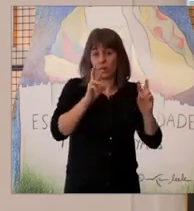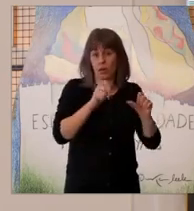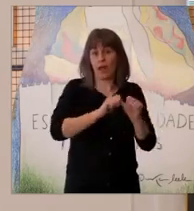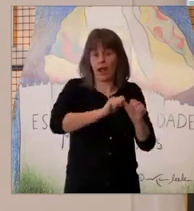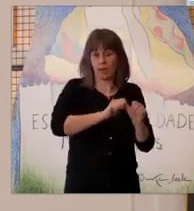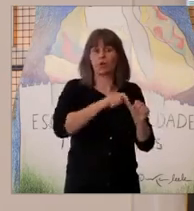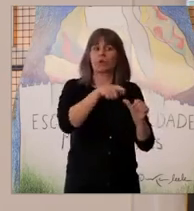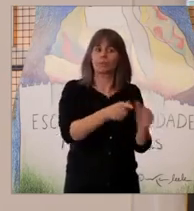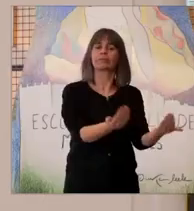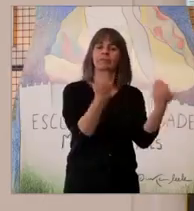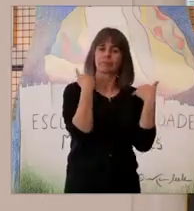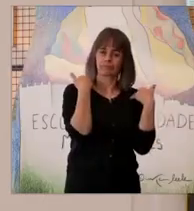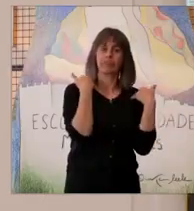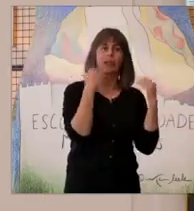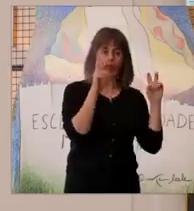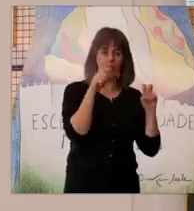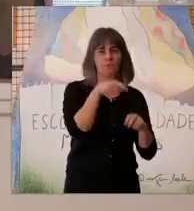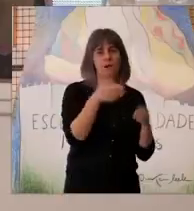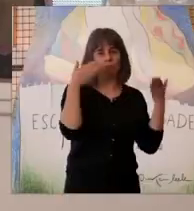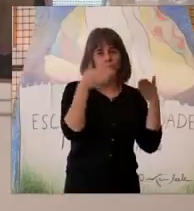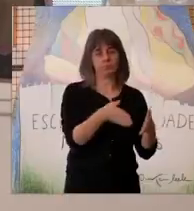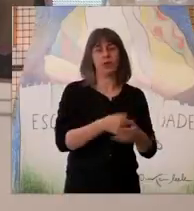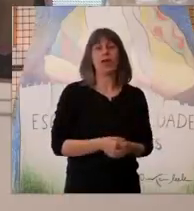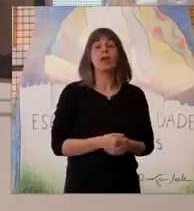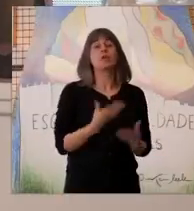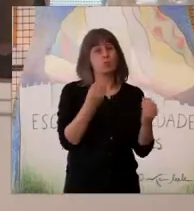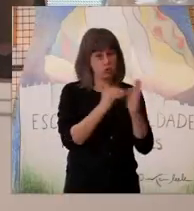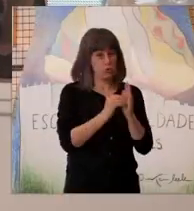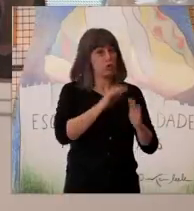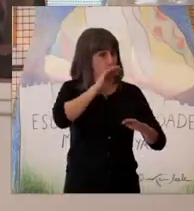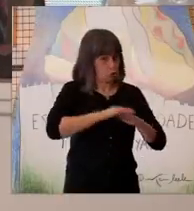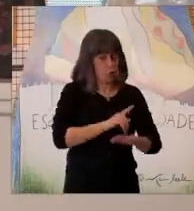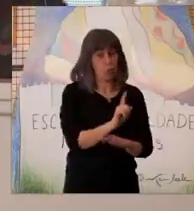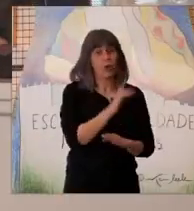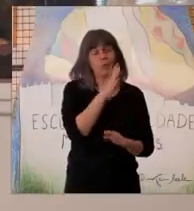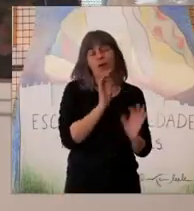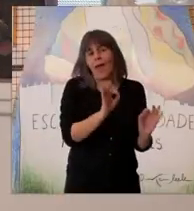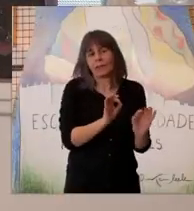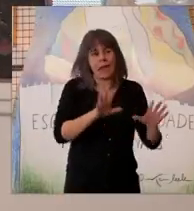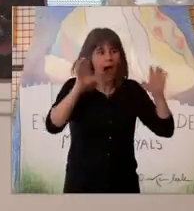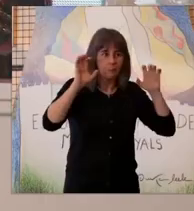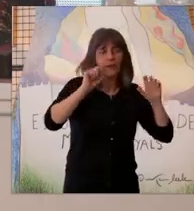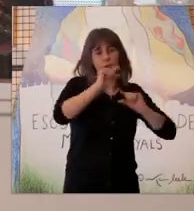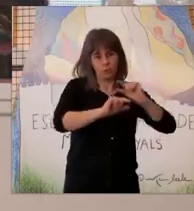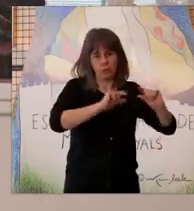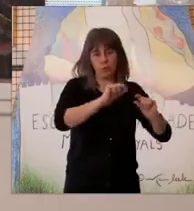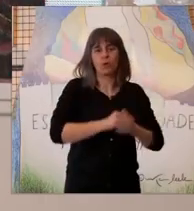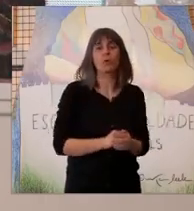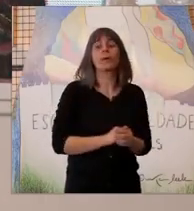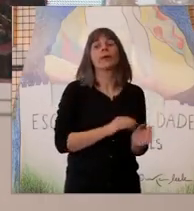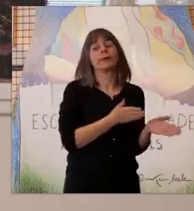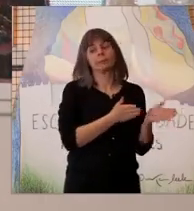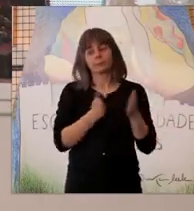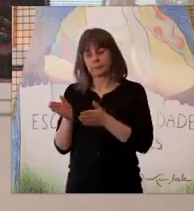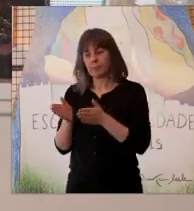de todas esas historias y fíjate que muchas veces no se cumple porque esto también el aprendizaje va sobre la marcha los medios privados son